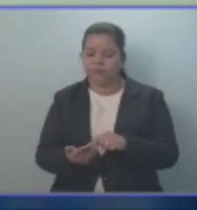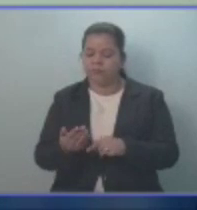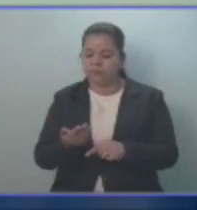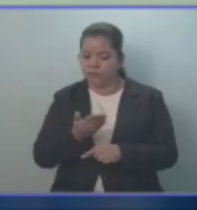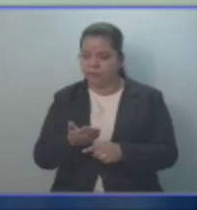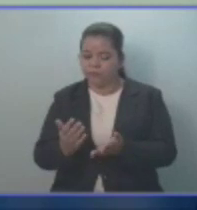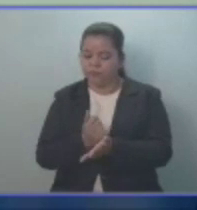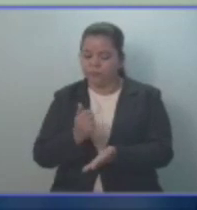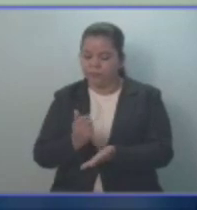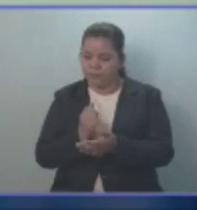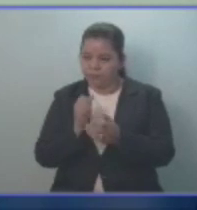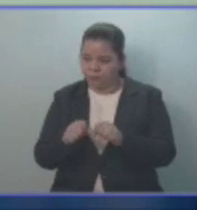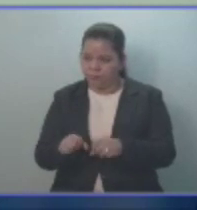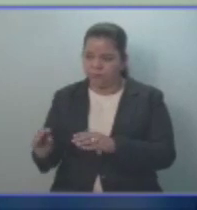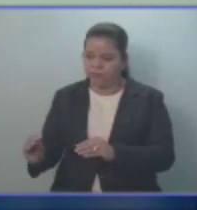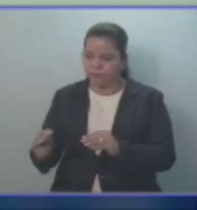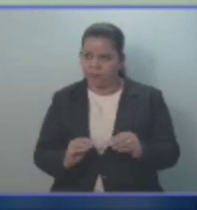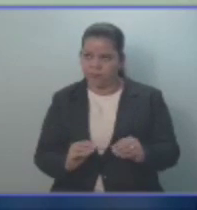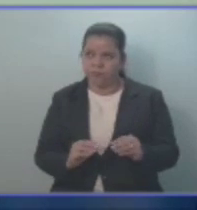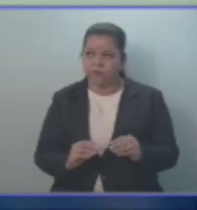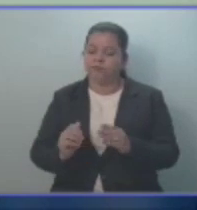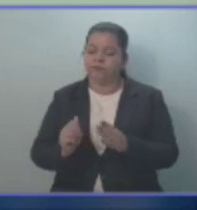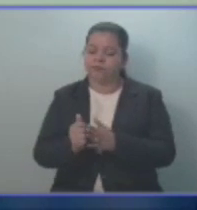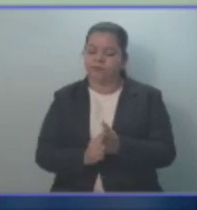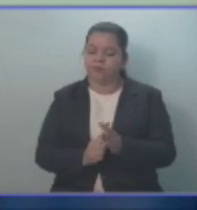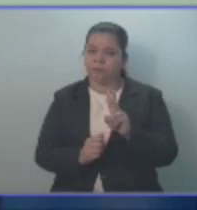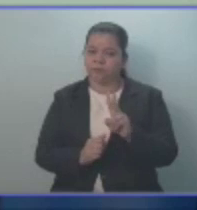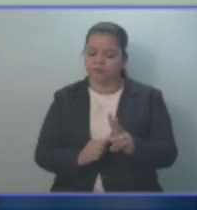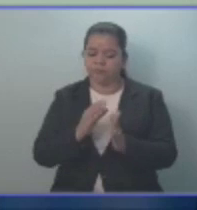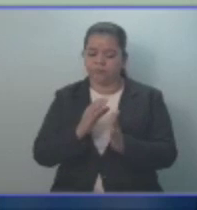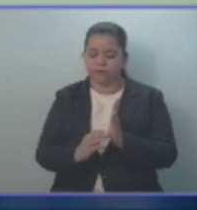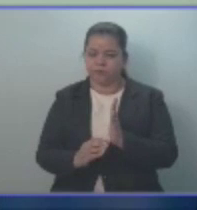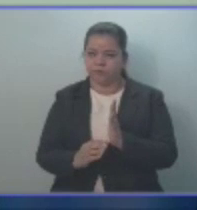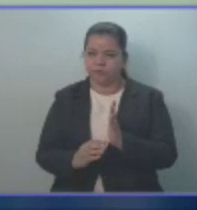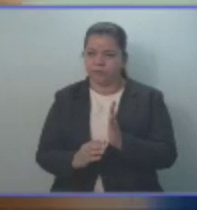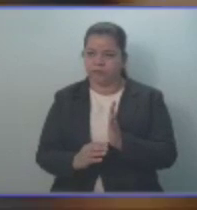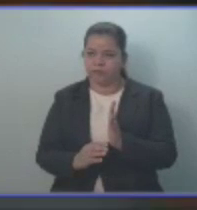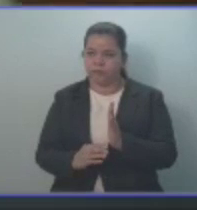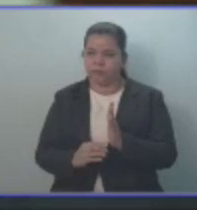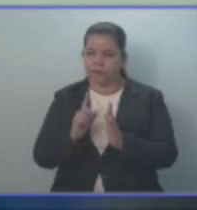cuales será aplicable la convención. Artículo 2, párrafo